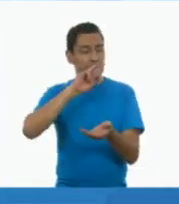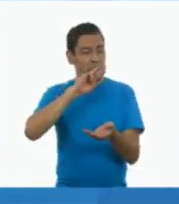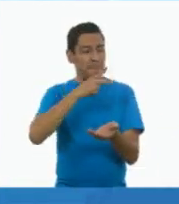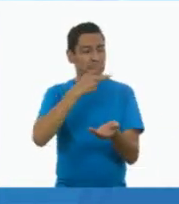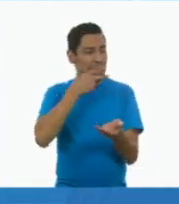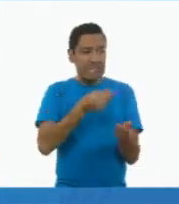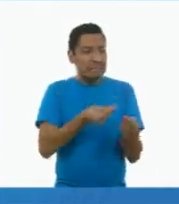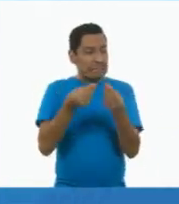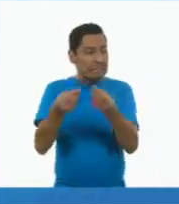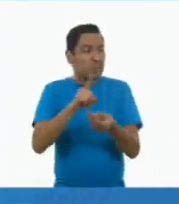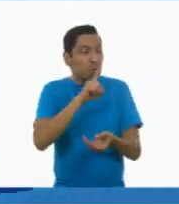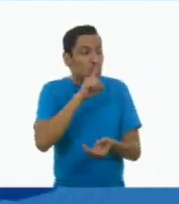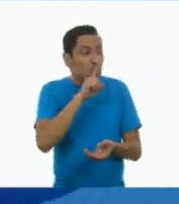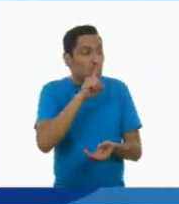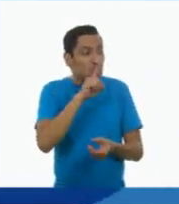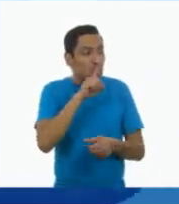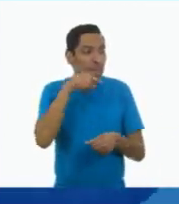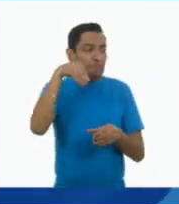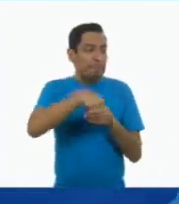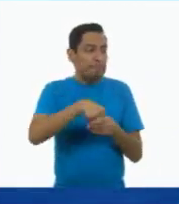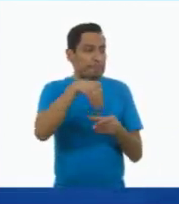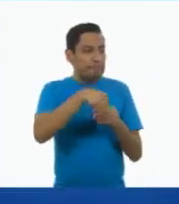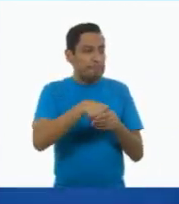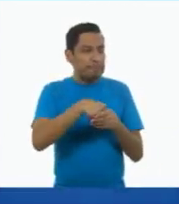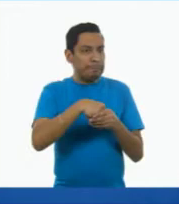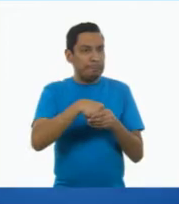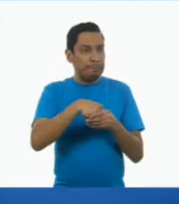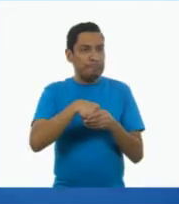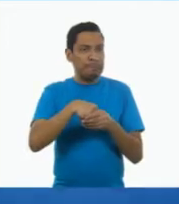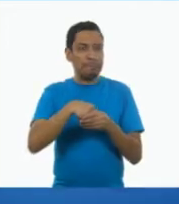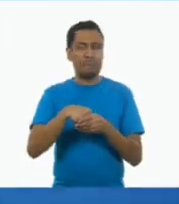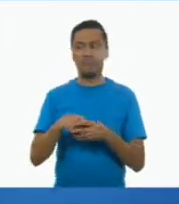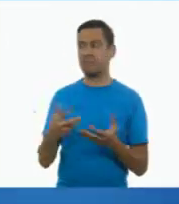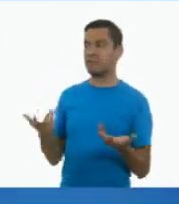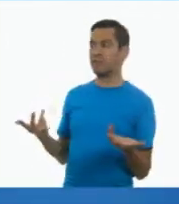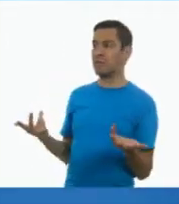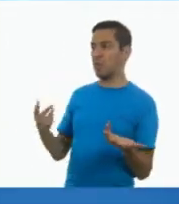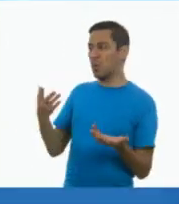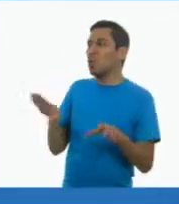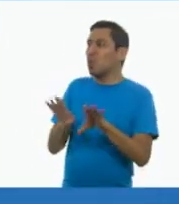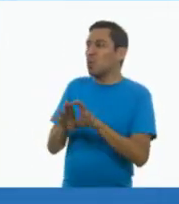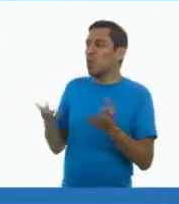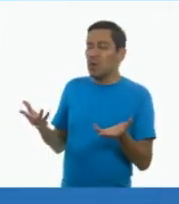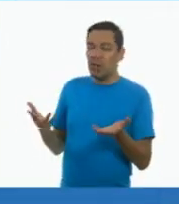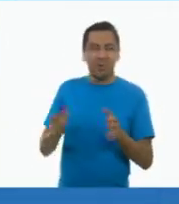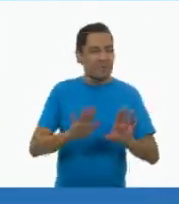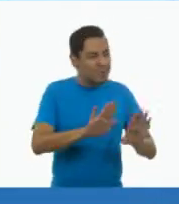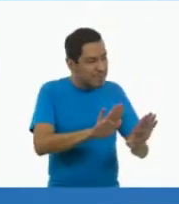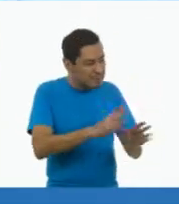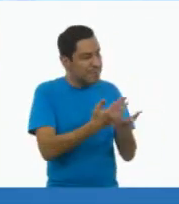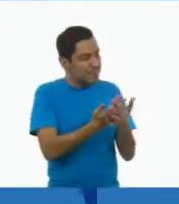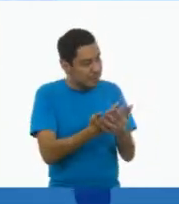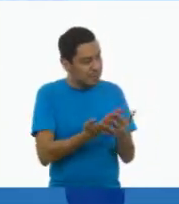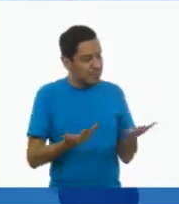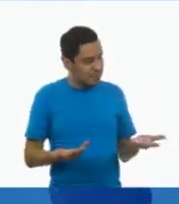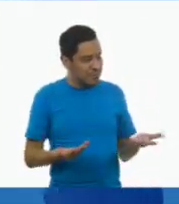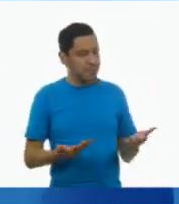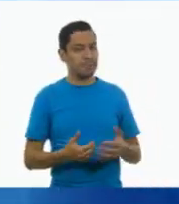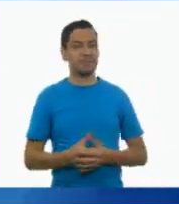Pues, les dices que no te las entregaron. O fírmalas tú. ¿Cómo creen? No, Vale, espérate.